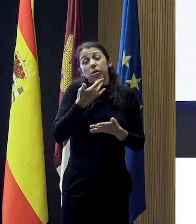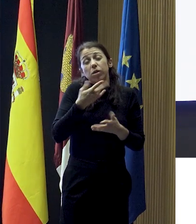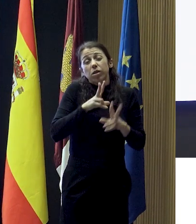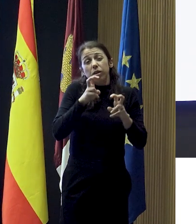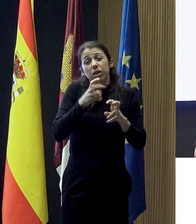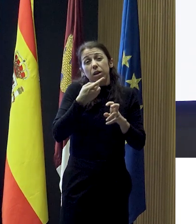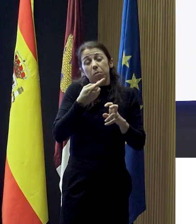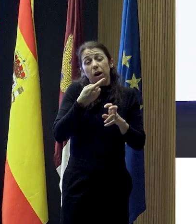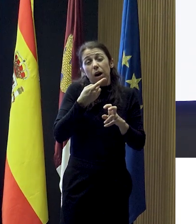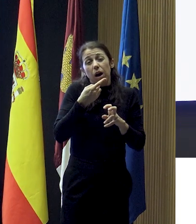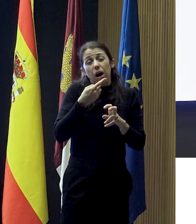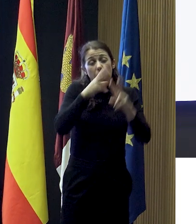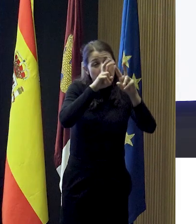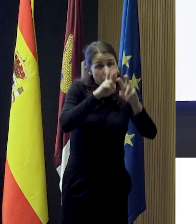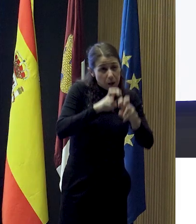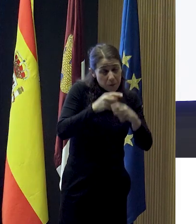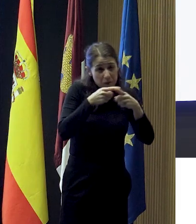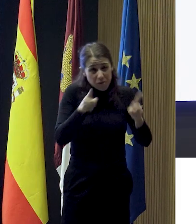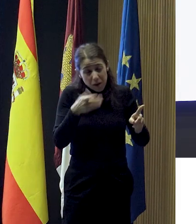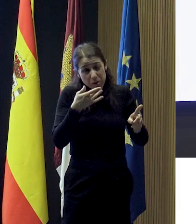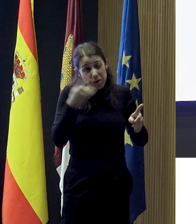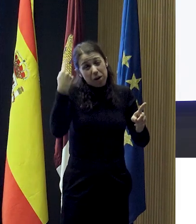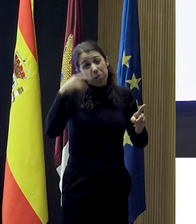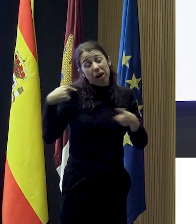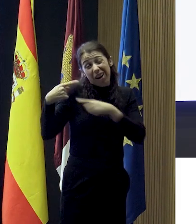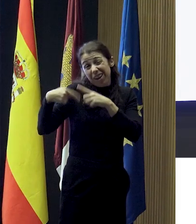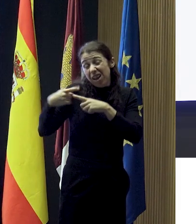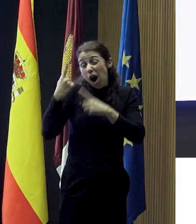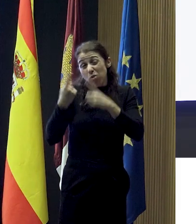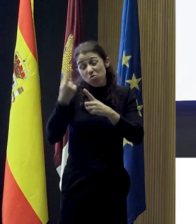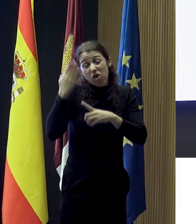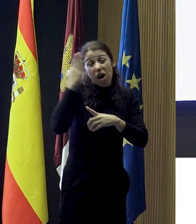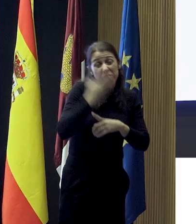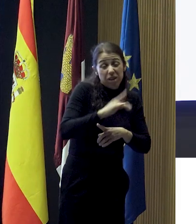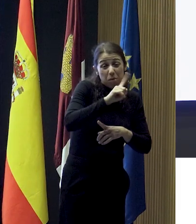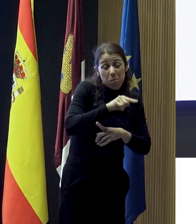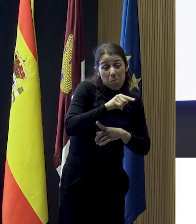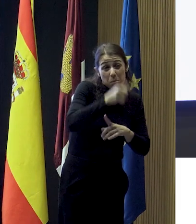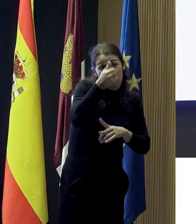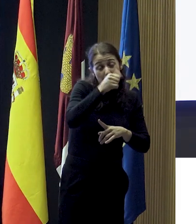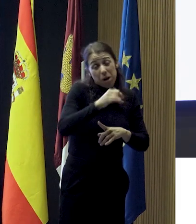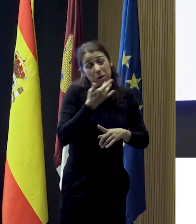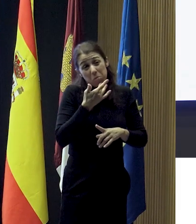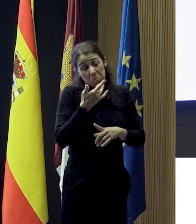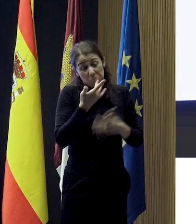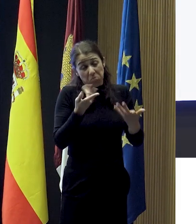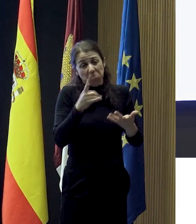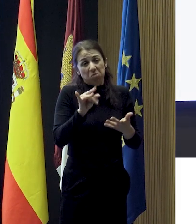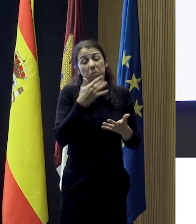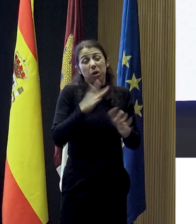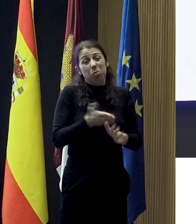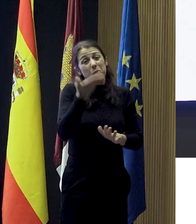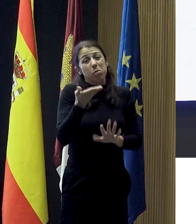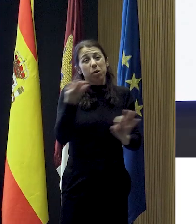digamos, para diagnóstico diferencial. Sabemos que hay genes que influyen en la presencia normal de estas proteínas. Pero lo